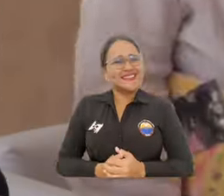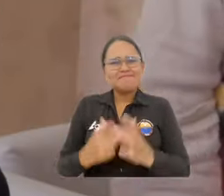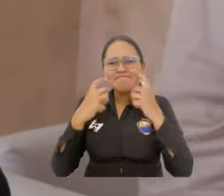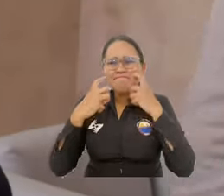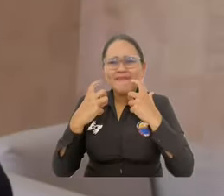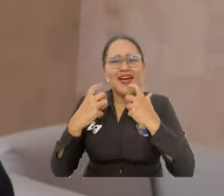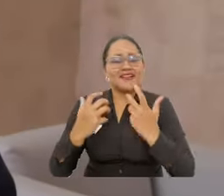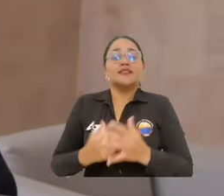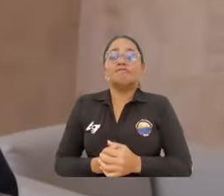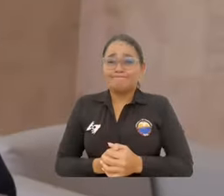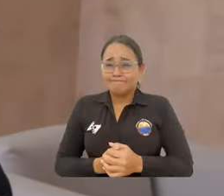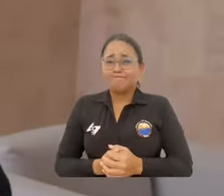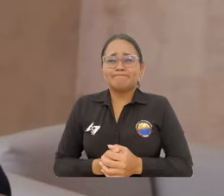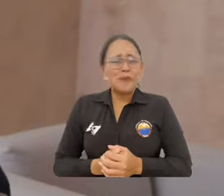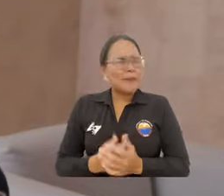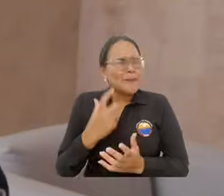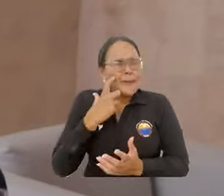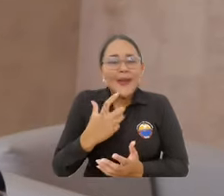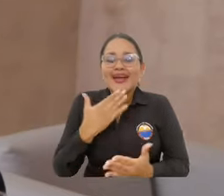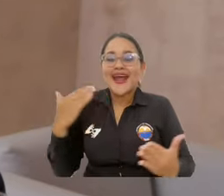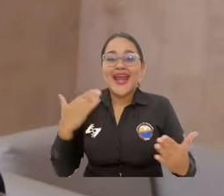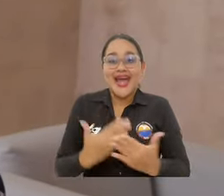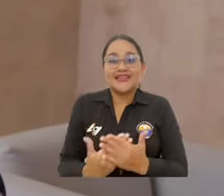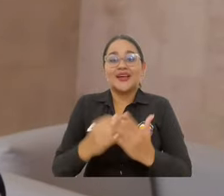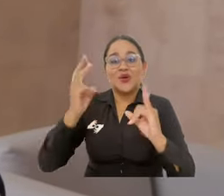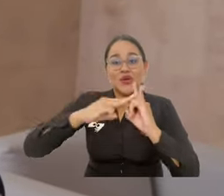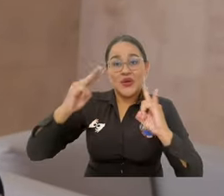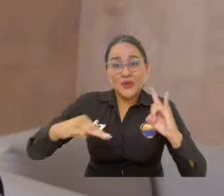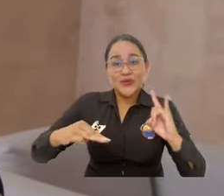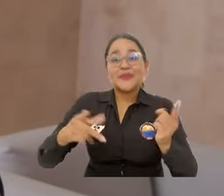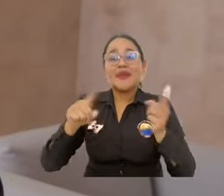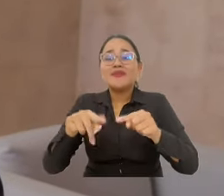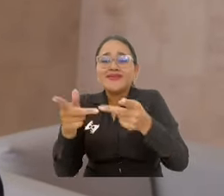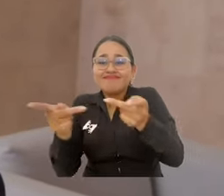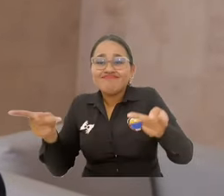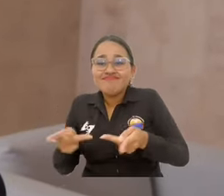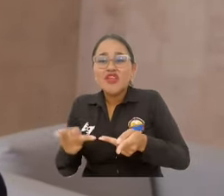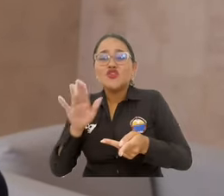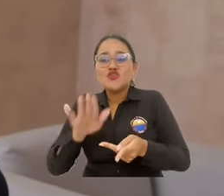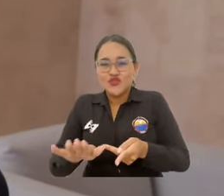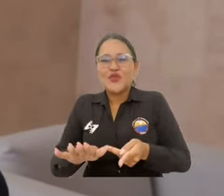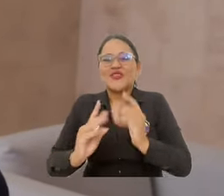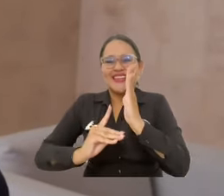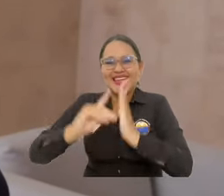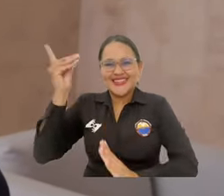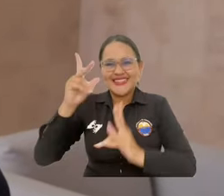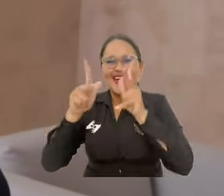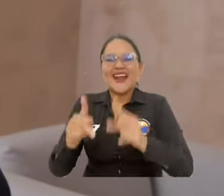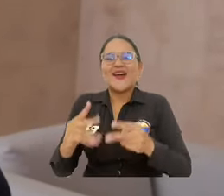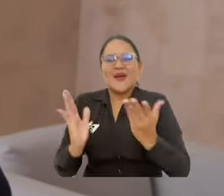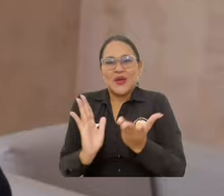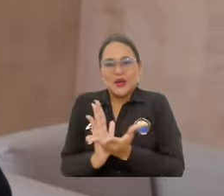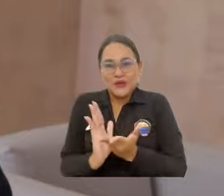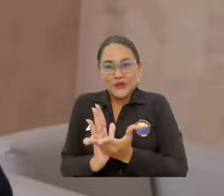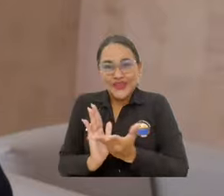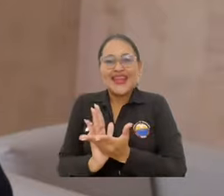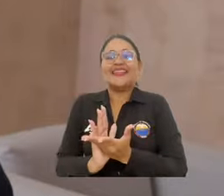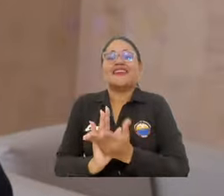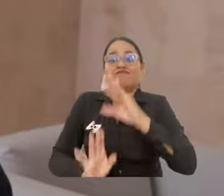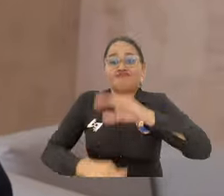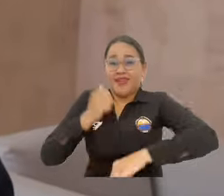no tiene nombre. Le agradezco demasiado a la Universidad del Magdalena, al Departamento de